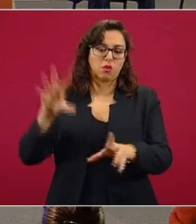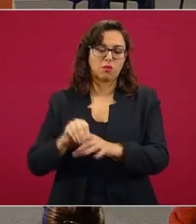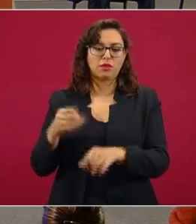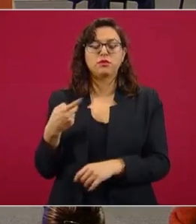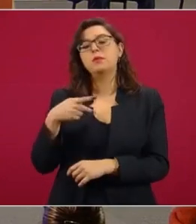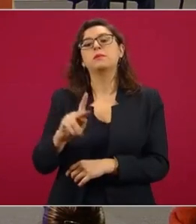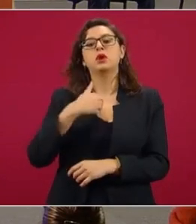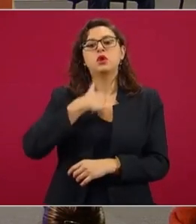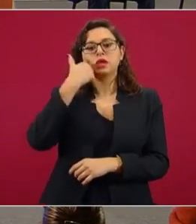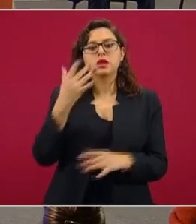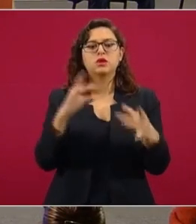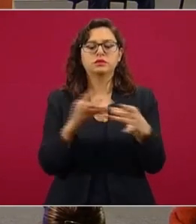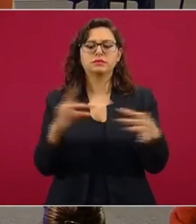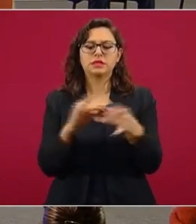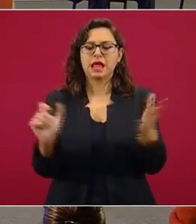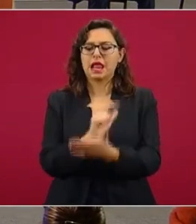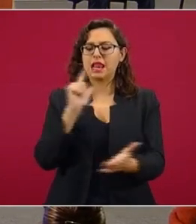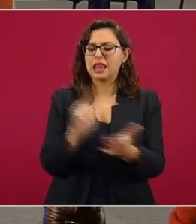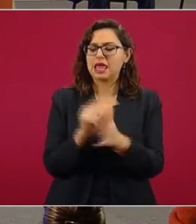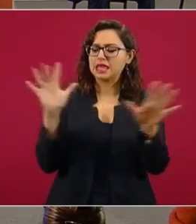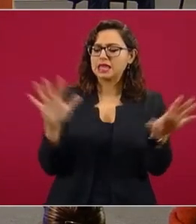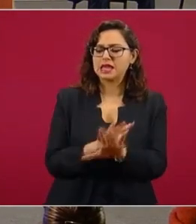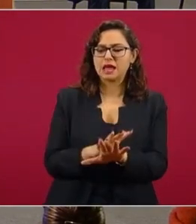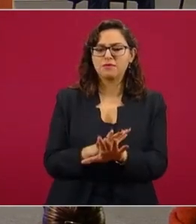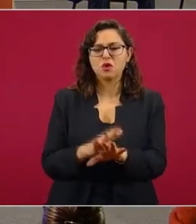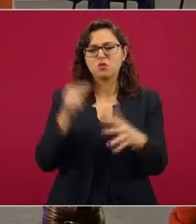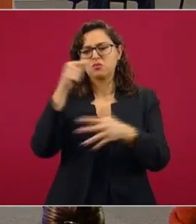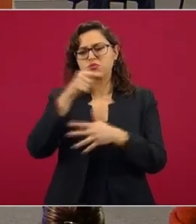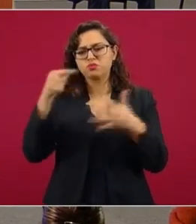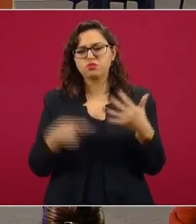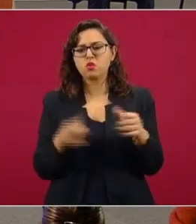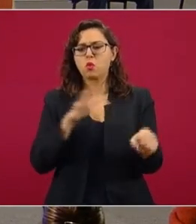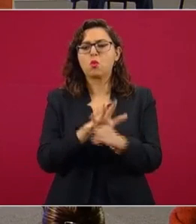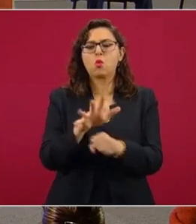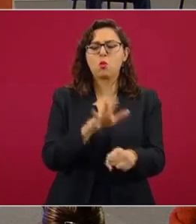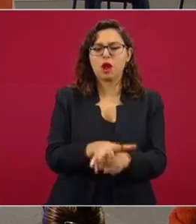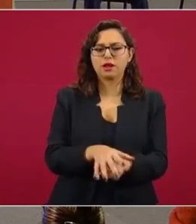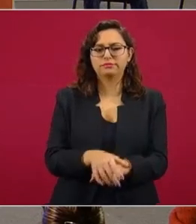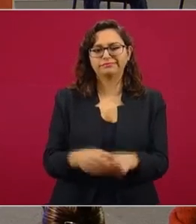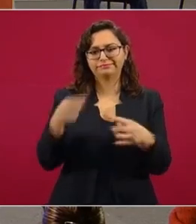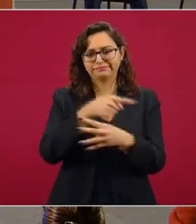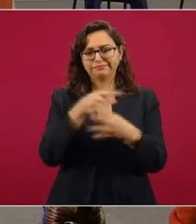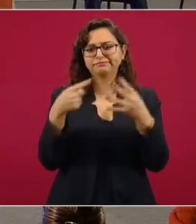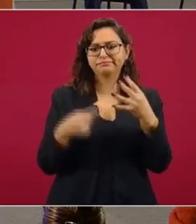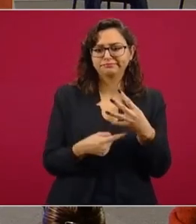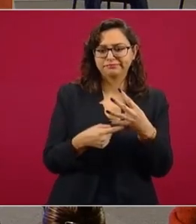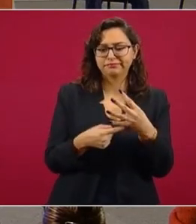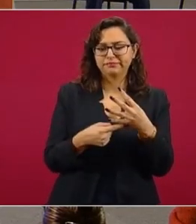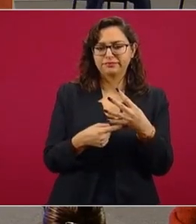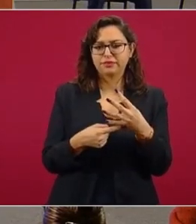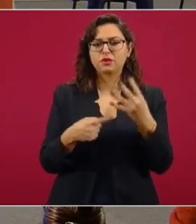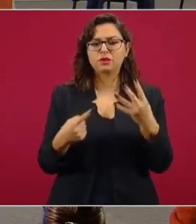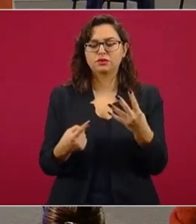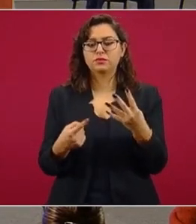más importantes de la reforma que ha planteado el presidente para el Infonavit. Son, diría que 4, y tienen que ver